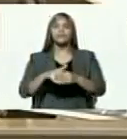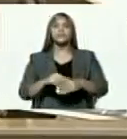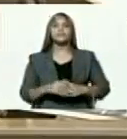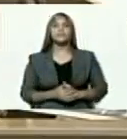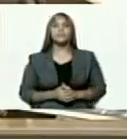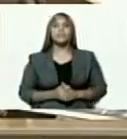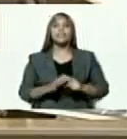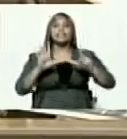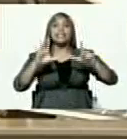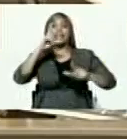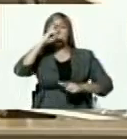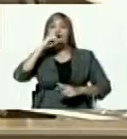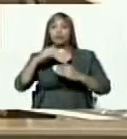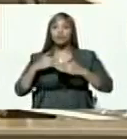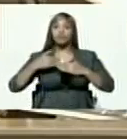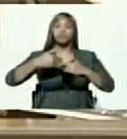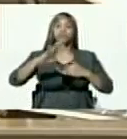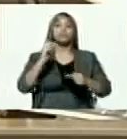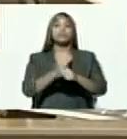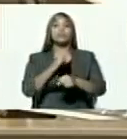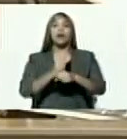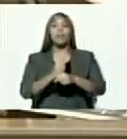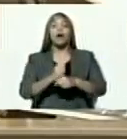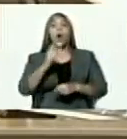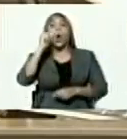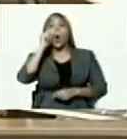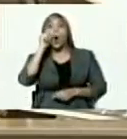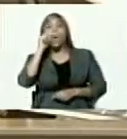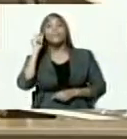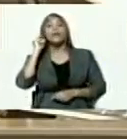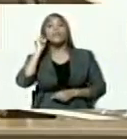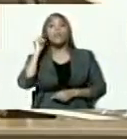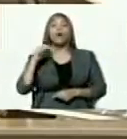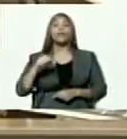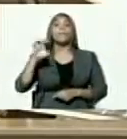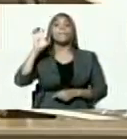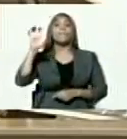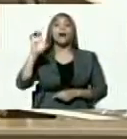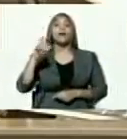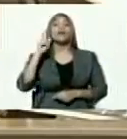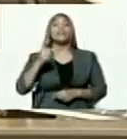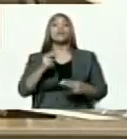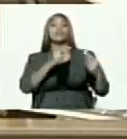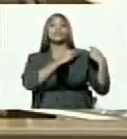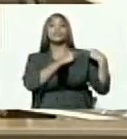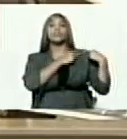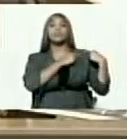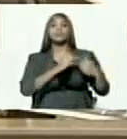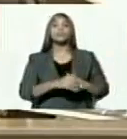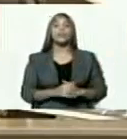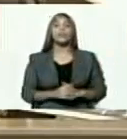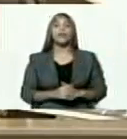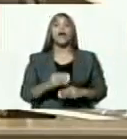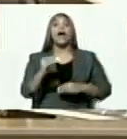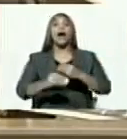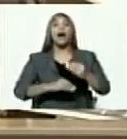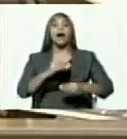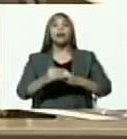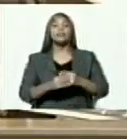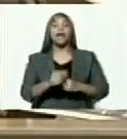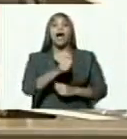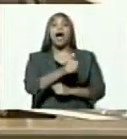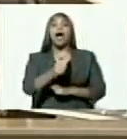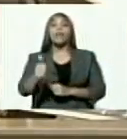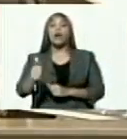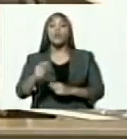años que estos hombres y mujeres de la patria venezolana tendrán la responsabilidad de ejecutar cada uno